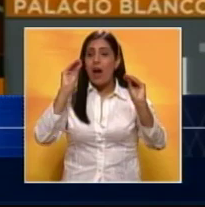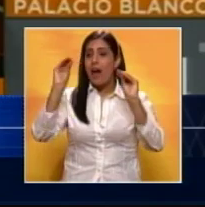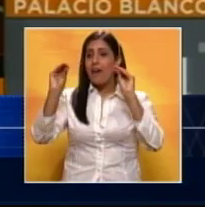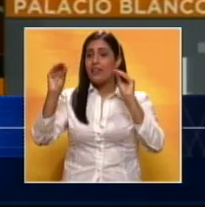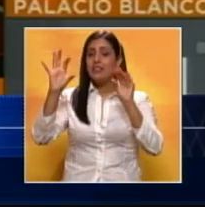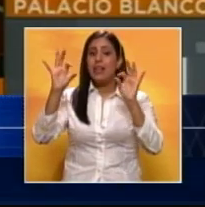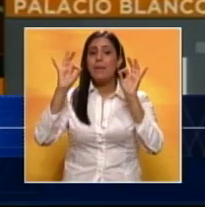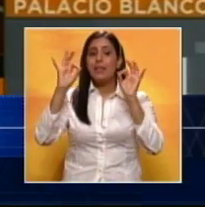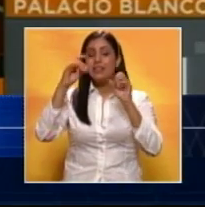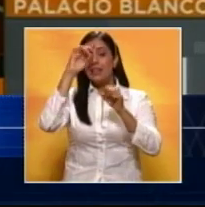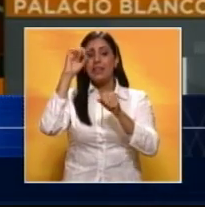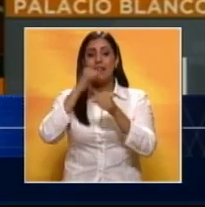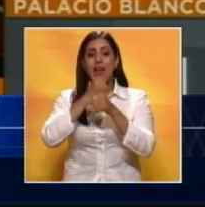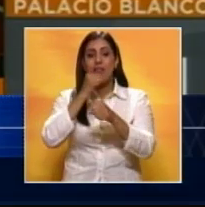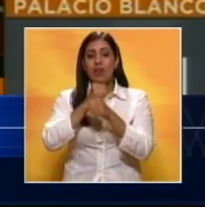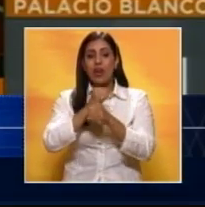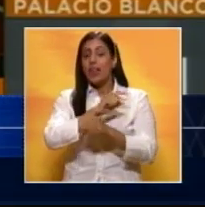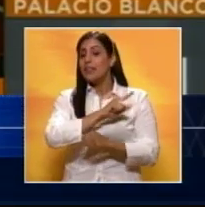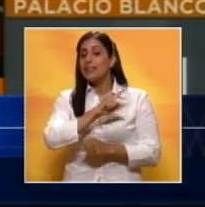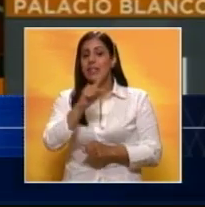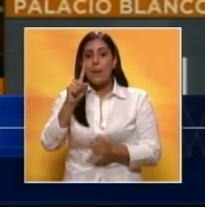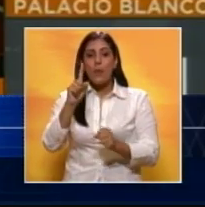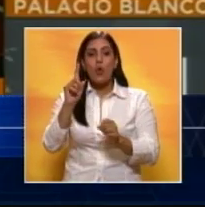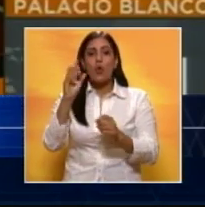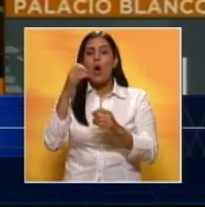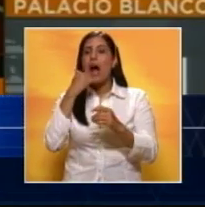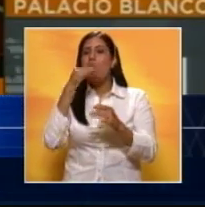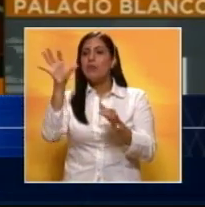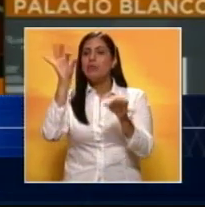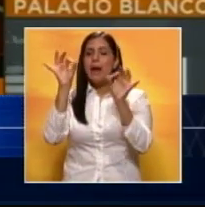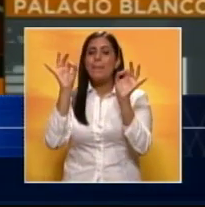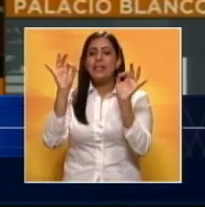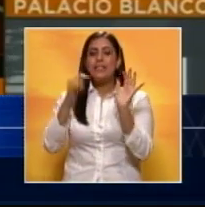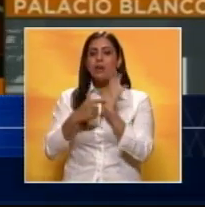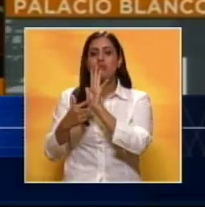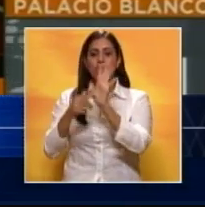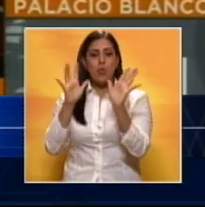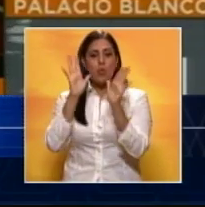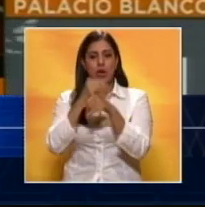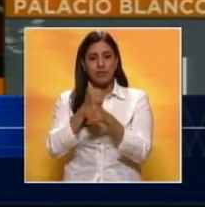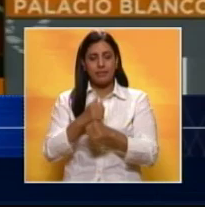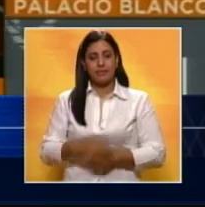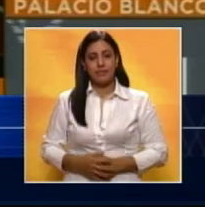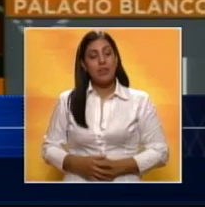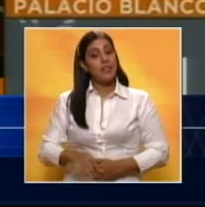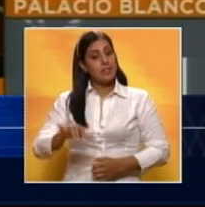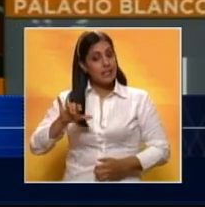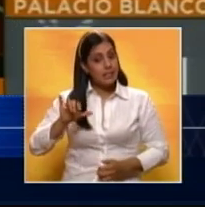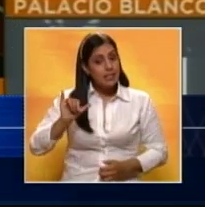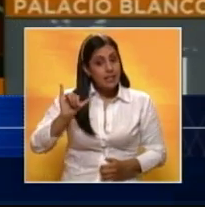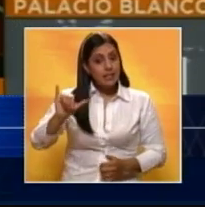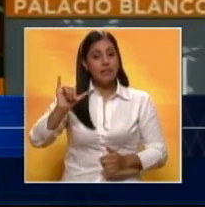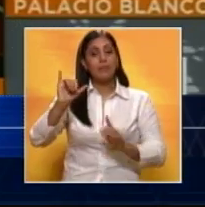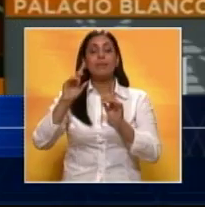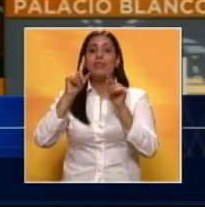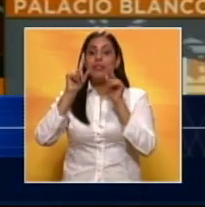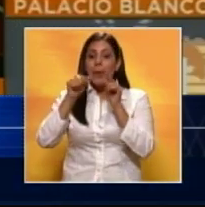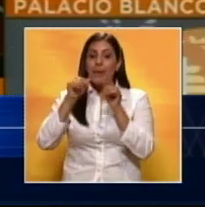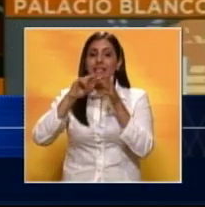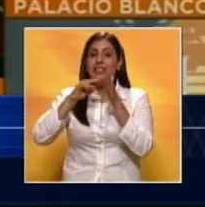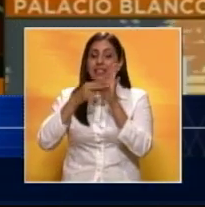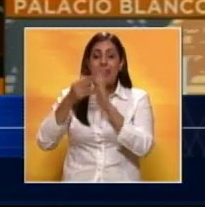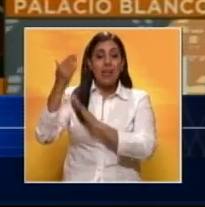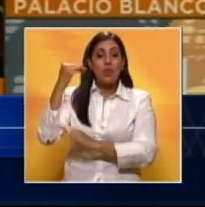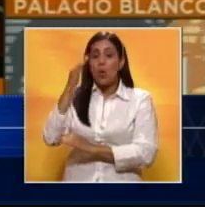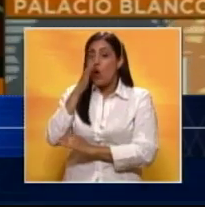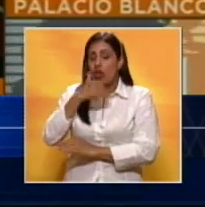a sesión ordinaria ni extraordinaria alguna y, como consecuencia de lo anterior,